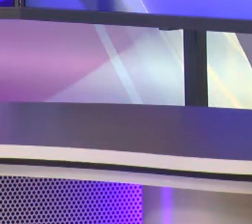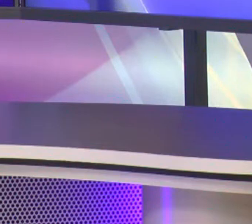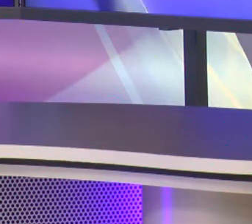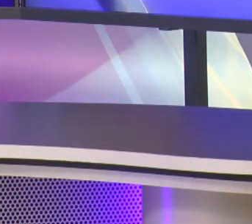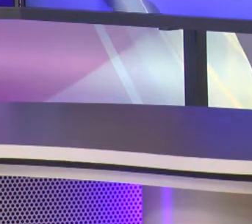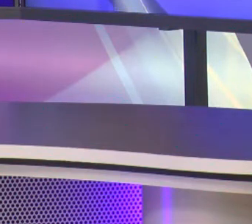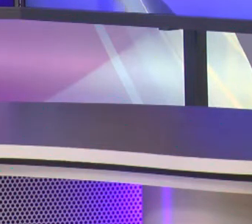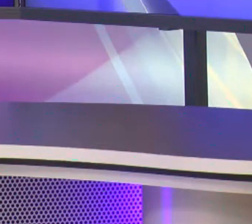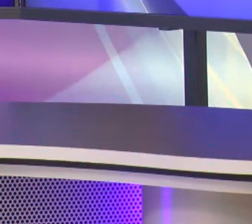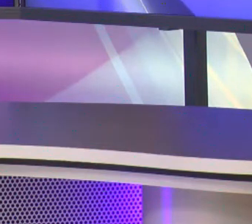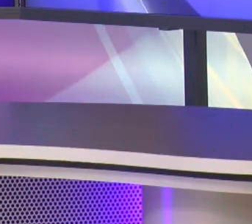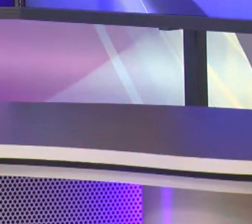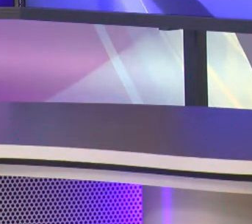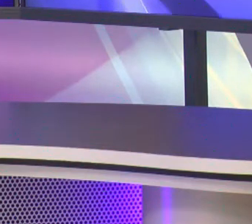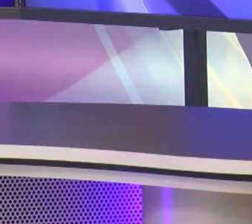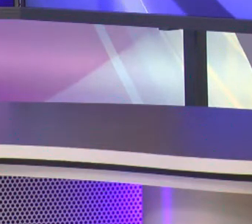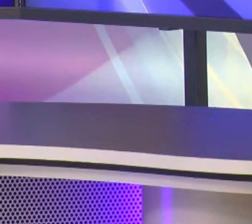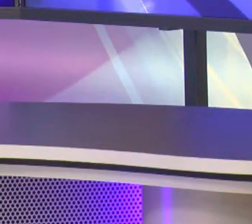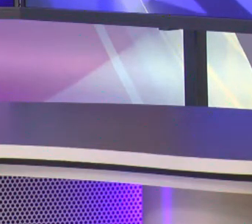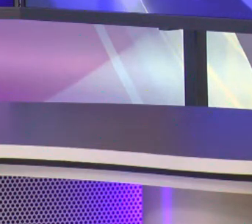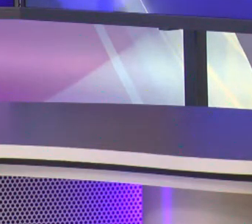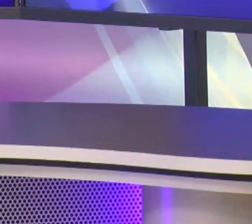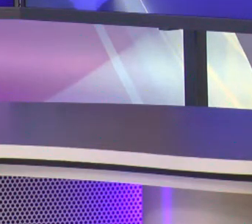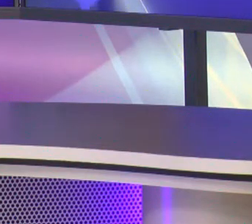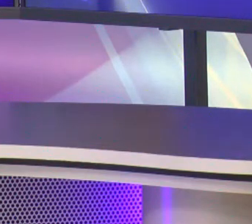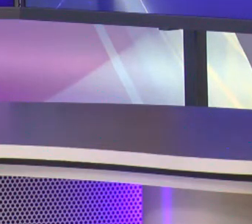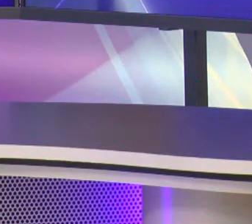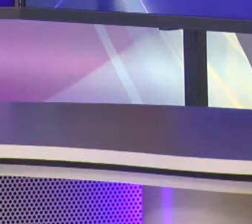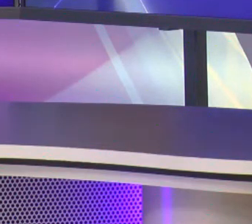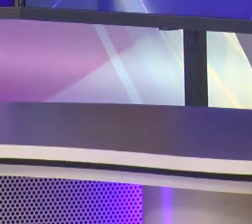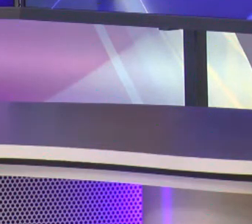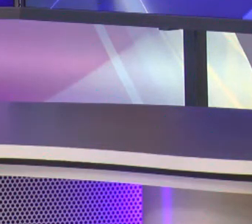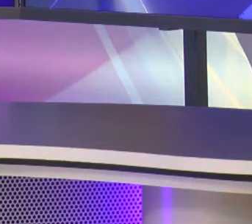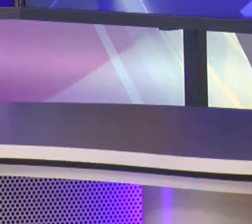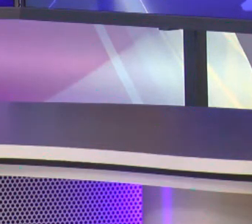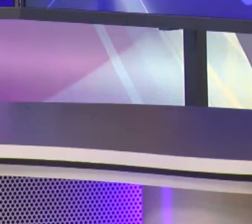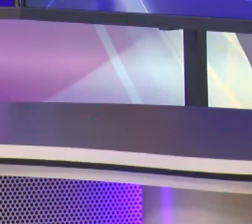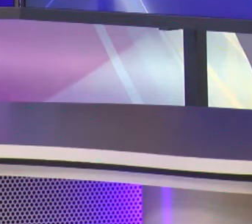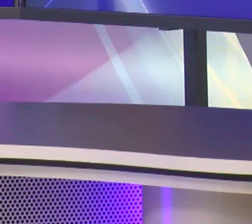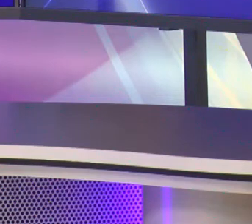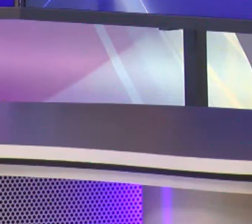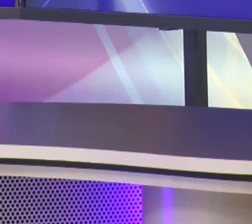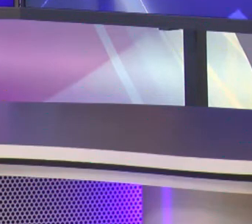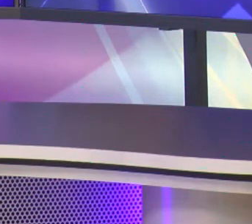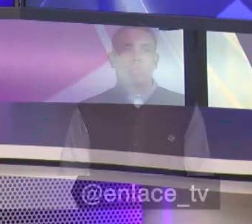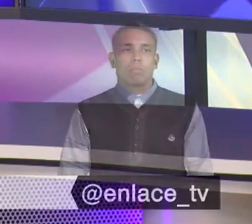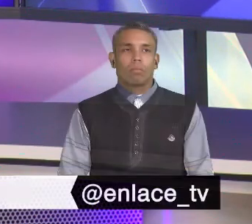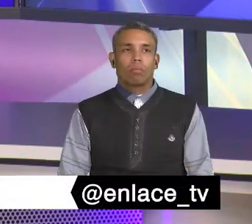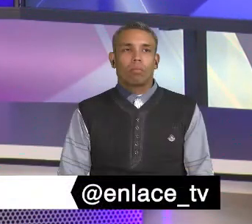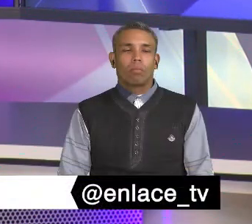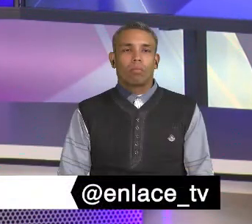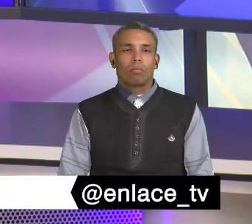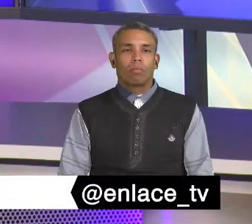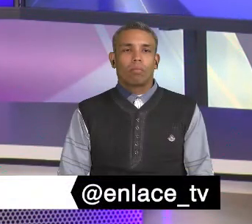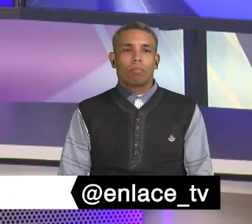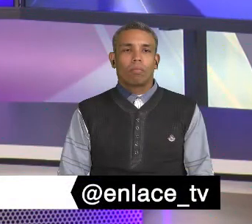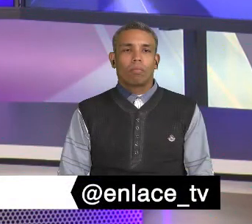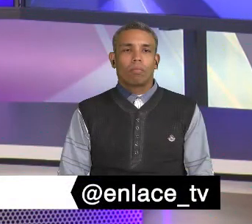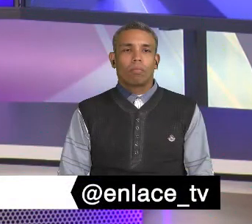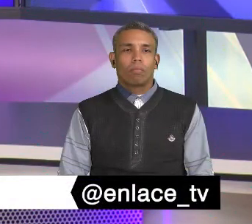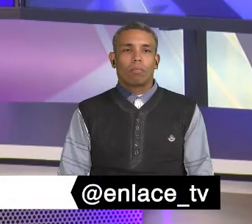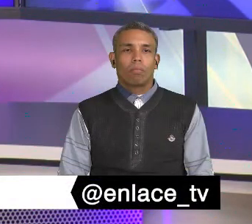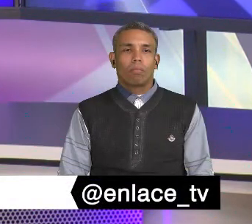Inicie este lunes el tradicional Festival del Dulce, será una de las principales actividades en el aniversario número 95 del